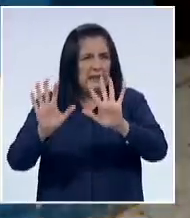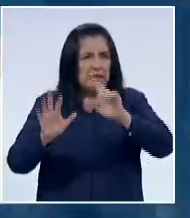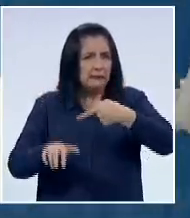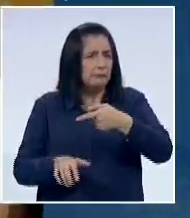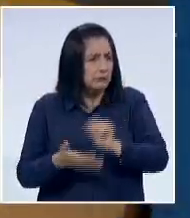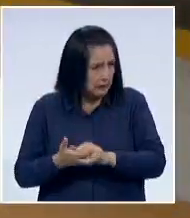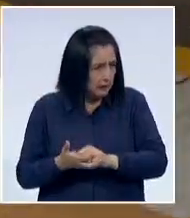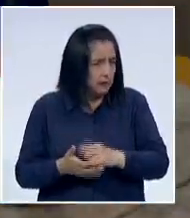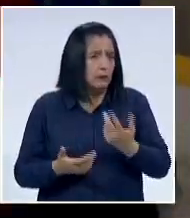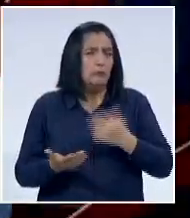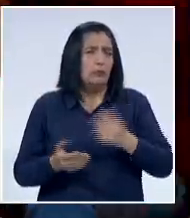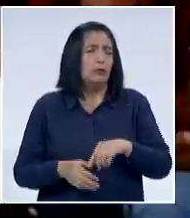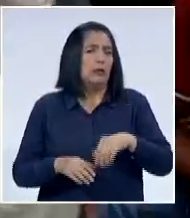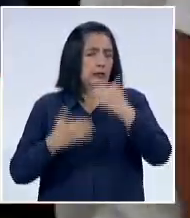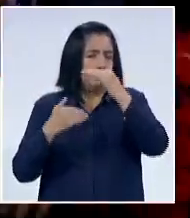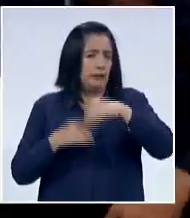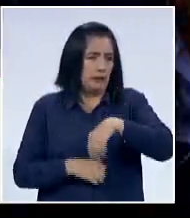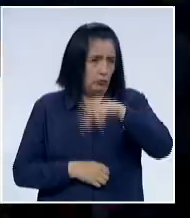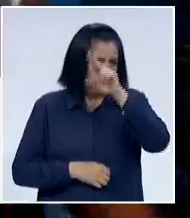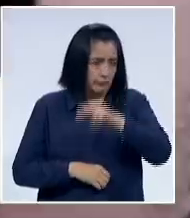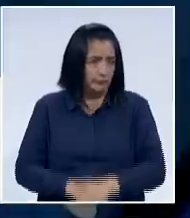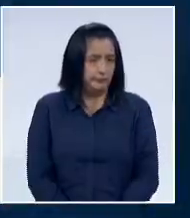extranjeros por la frontera norte.